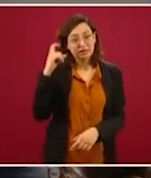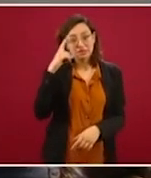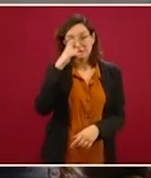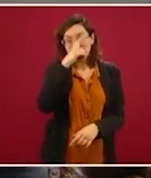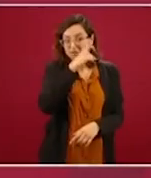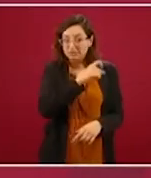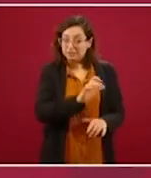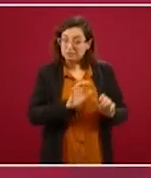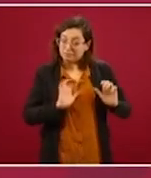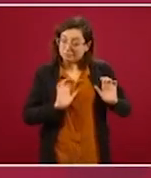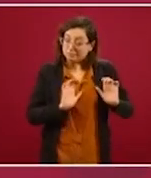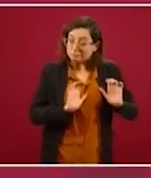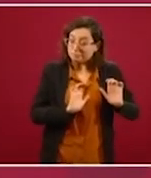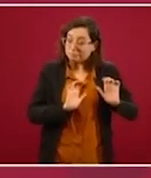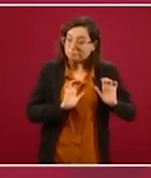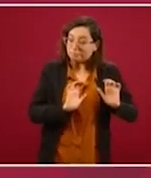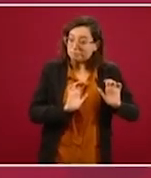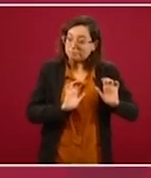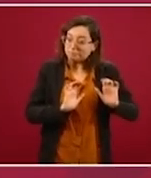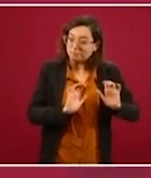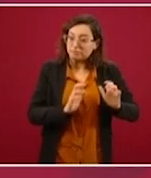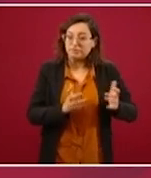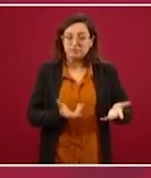Empujar el elefante.